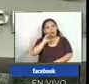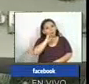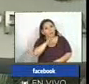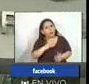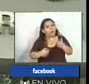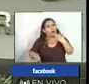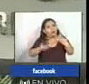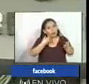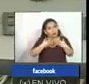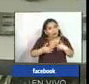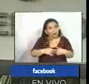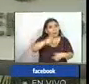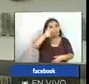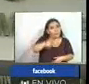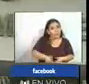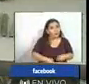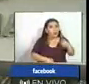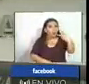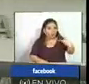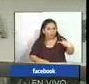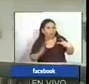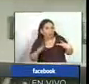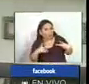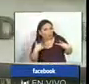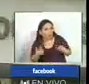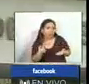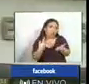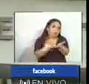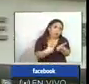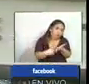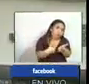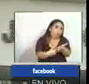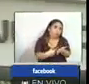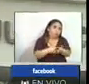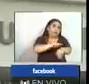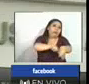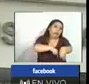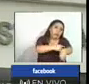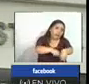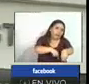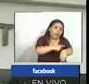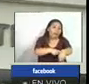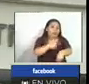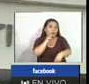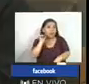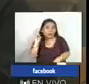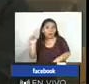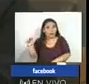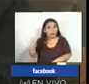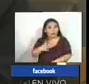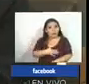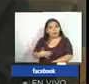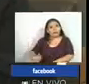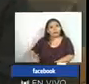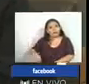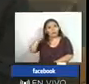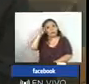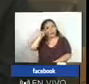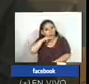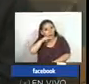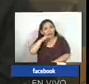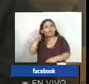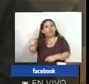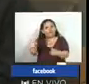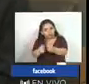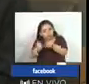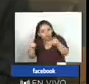justificó los dos meses que la sala se tomó para dirimir la controversia sobre este decreto. Exhorta al presidente Bukele a publicarlo